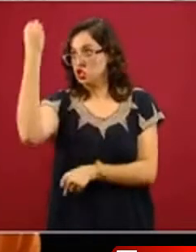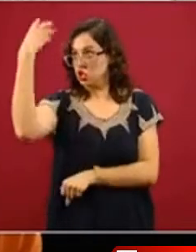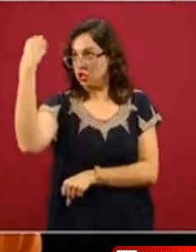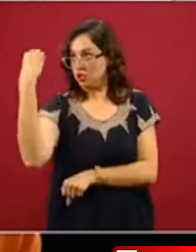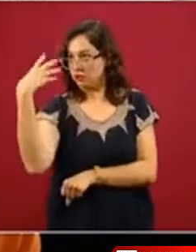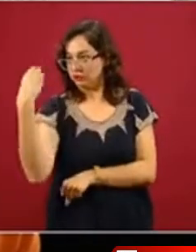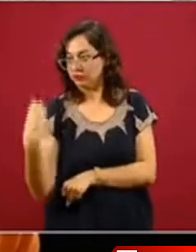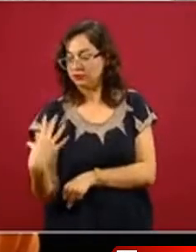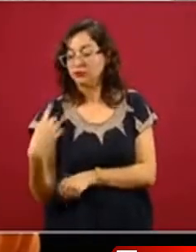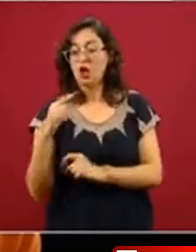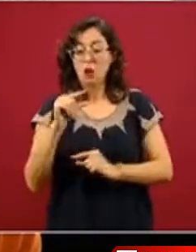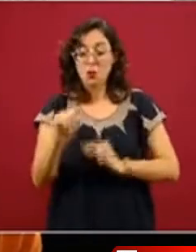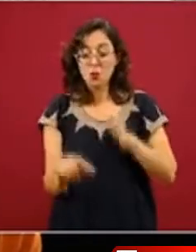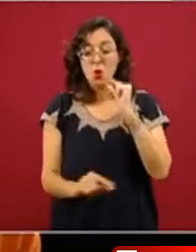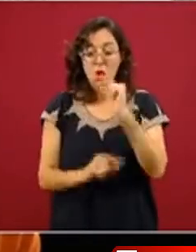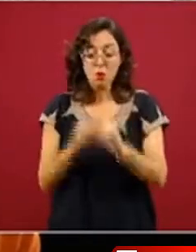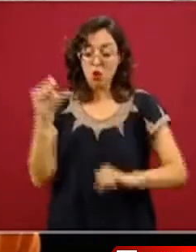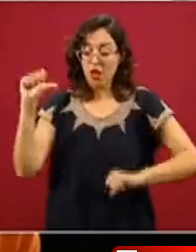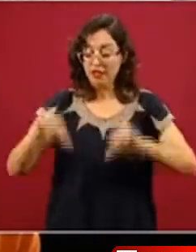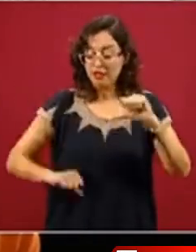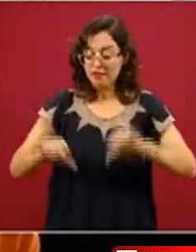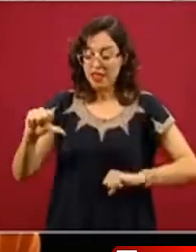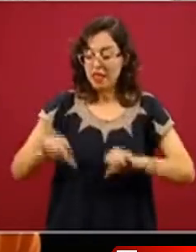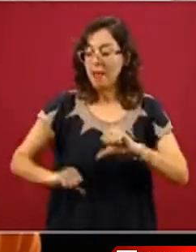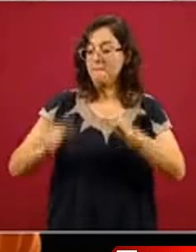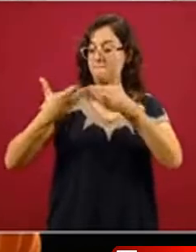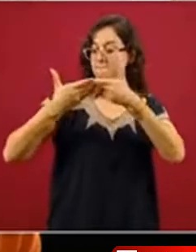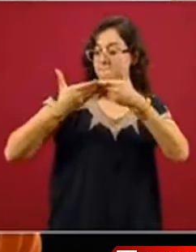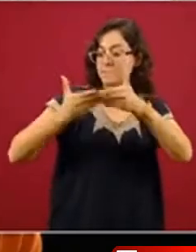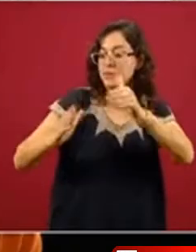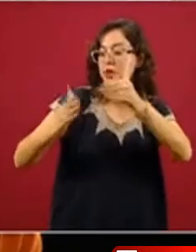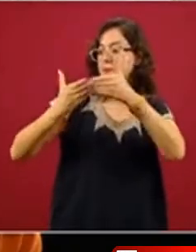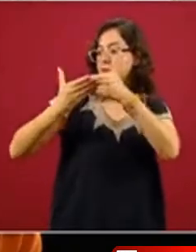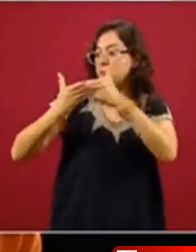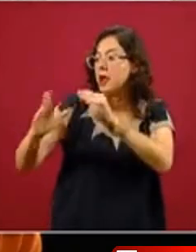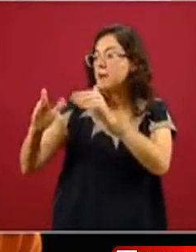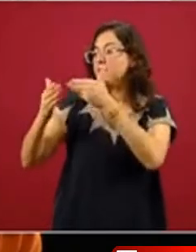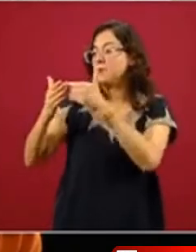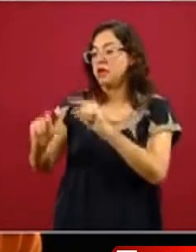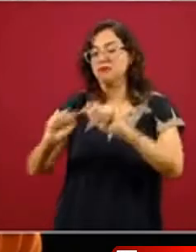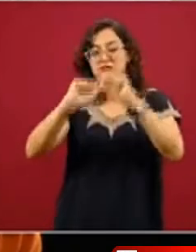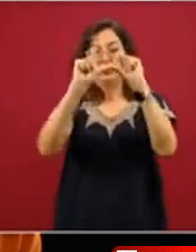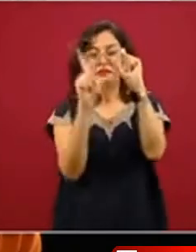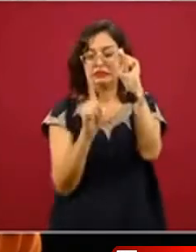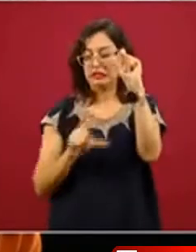a poco la economía en diferentes partes del país,